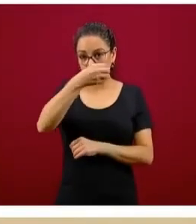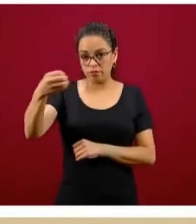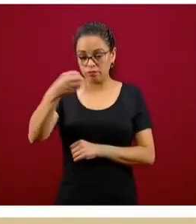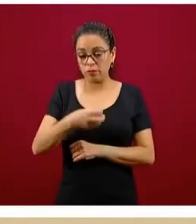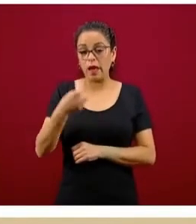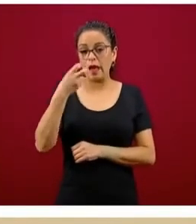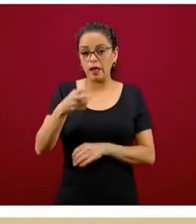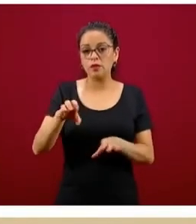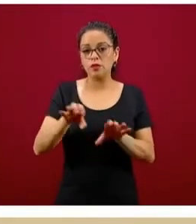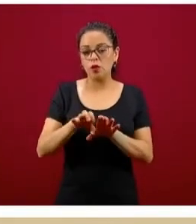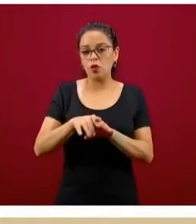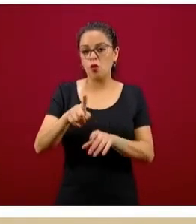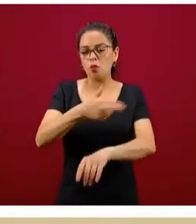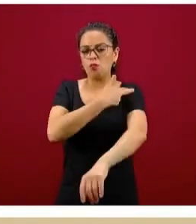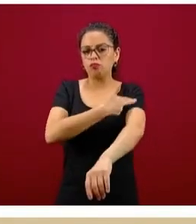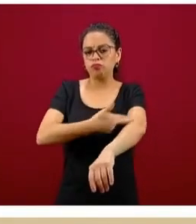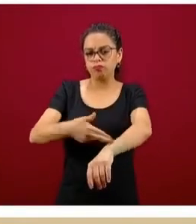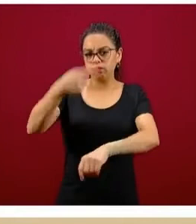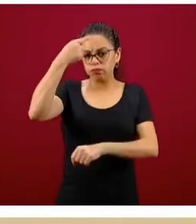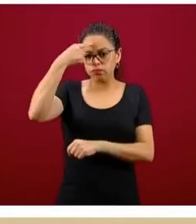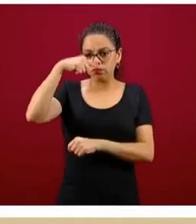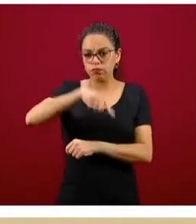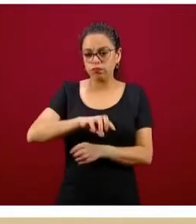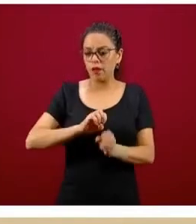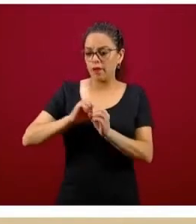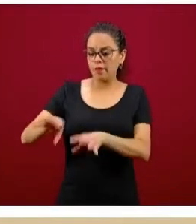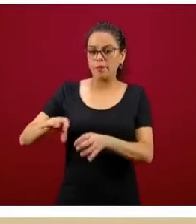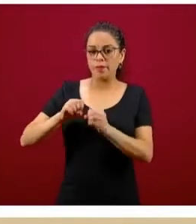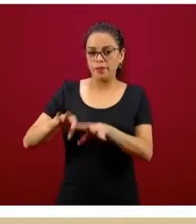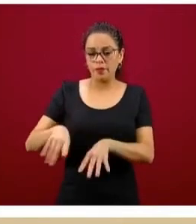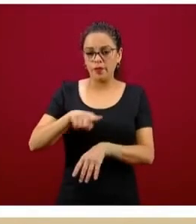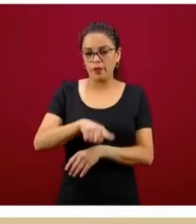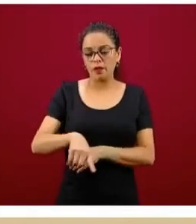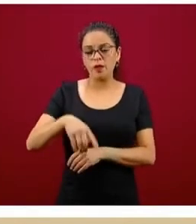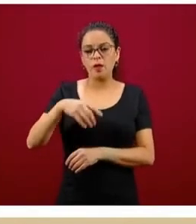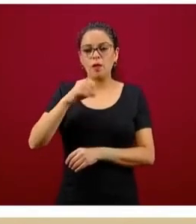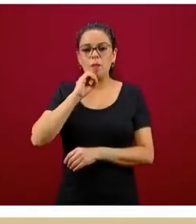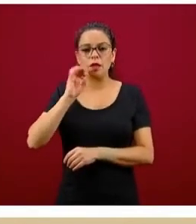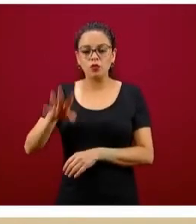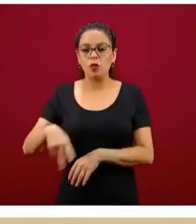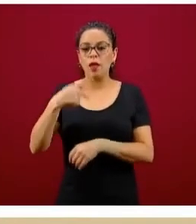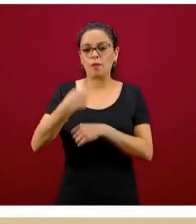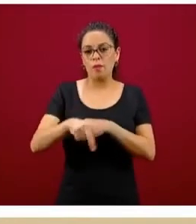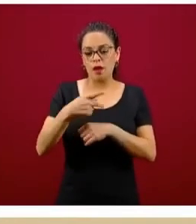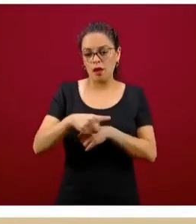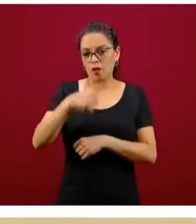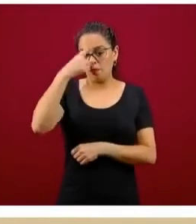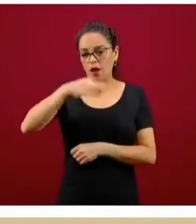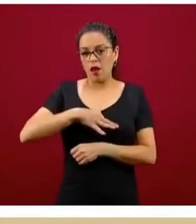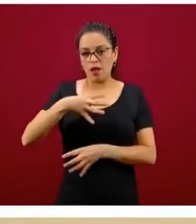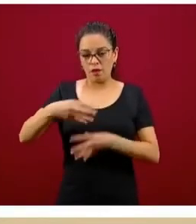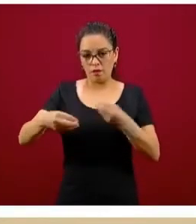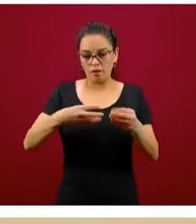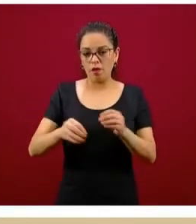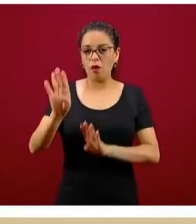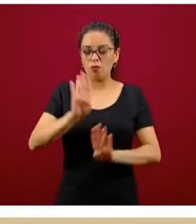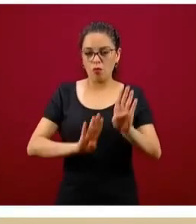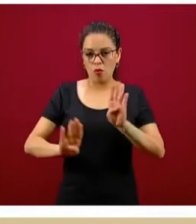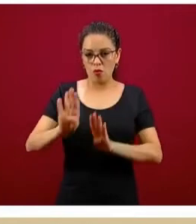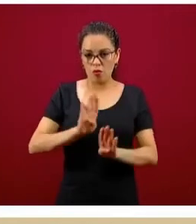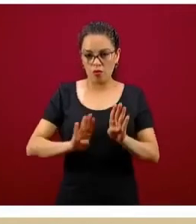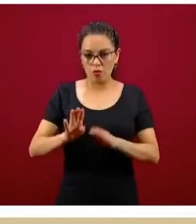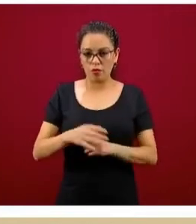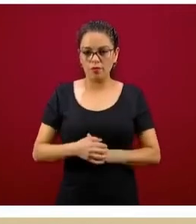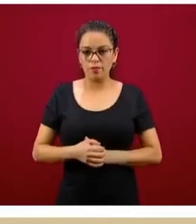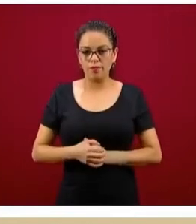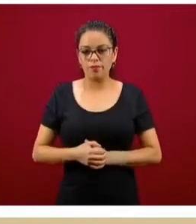de recolección de los residuos peligrosos biológico-infecciosos. Llevan una ruta muy específica, no pueden estarse trasegando por